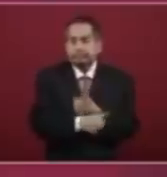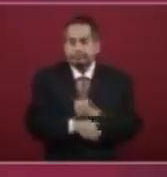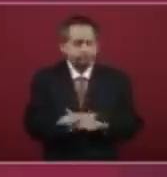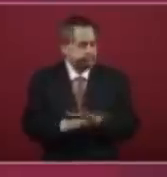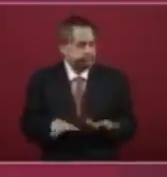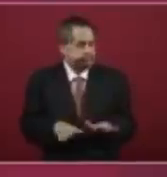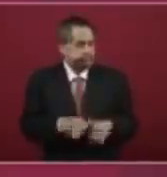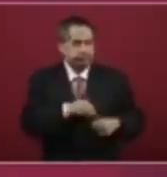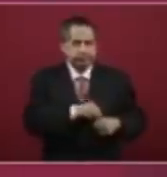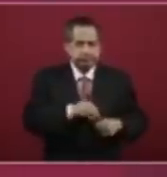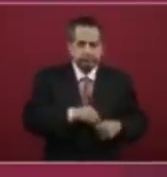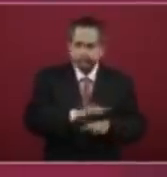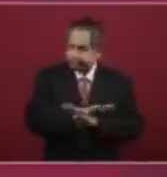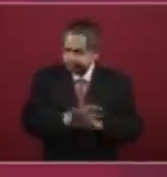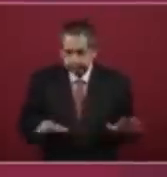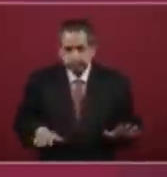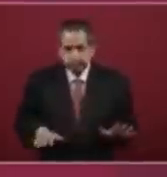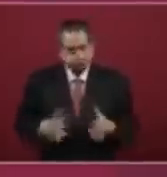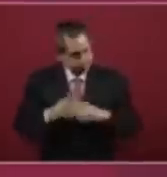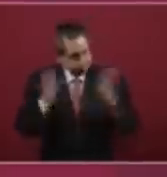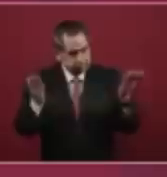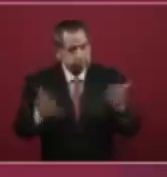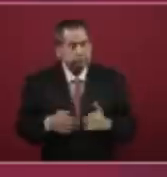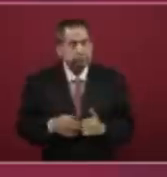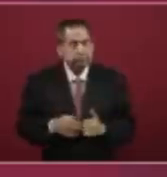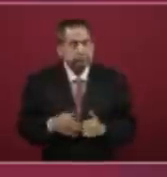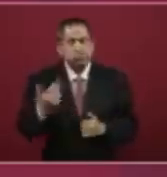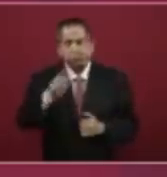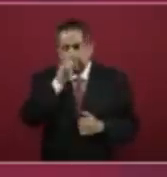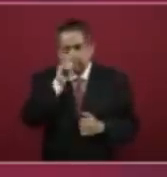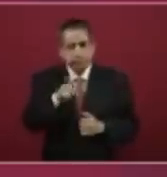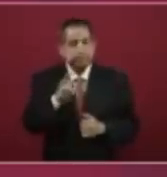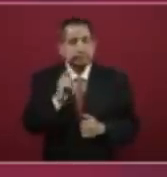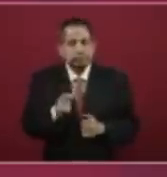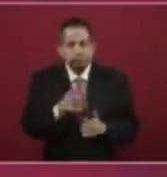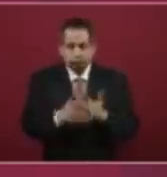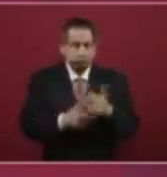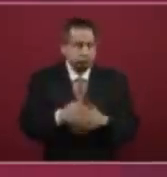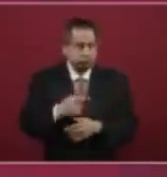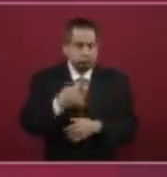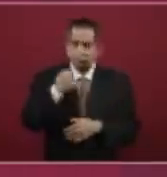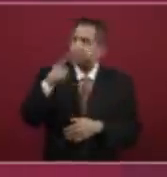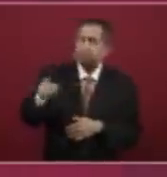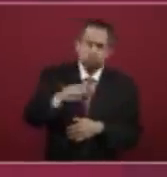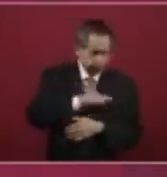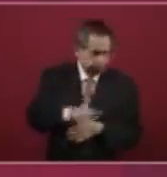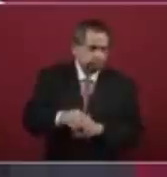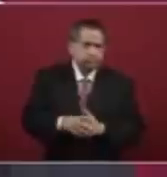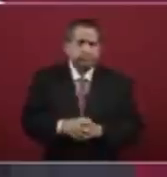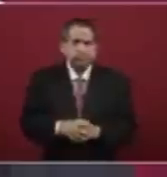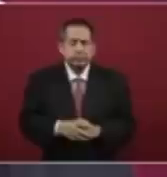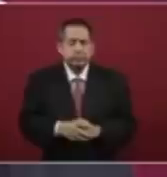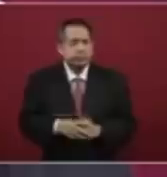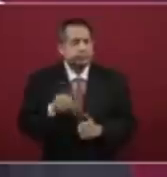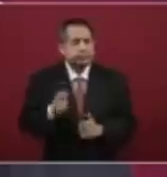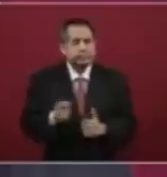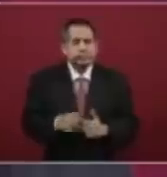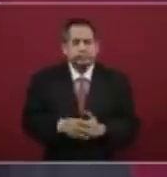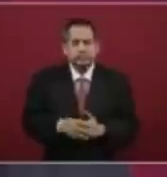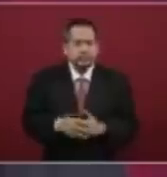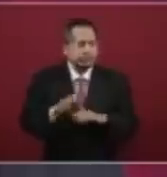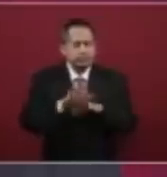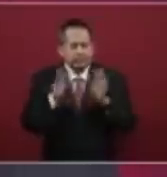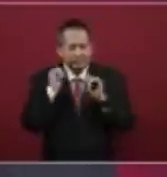dato. Y no solo eso, que se proceda, que